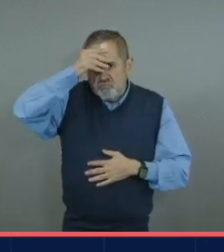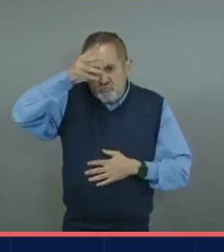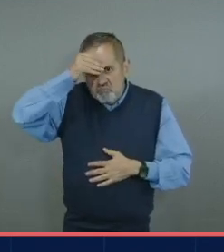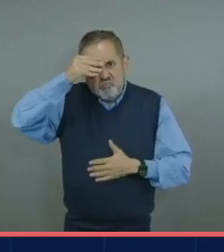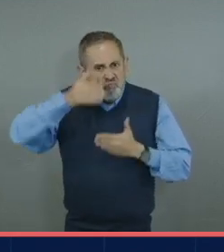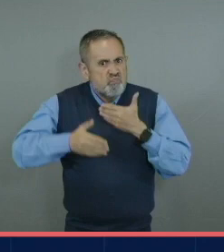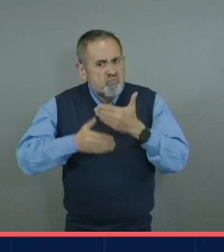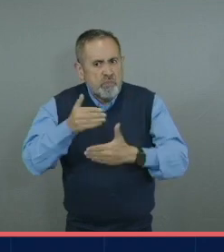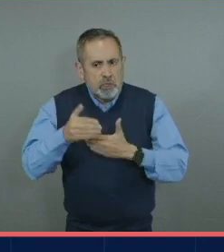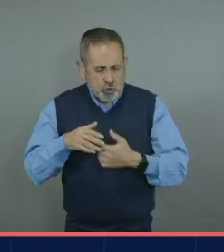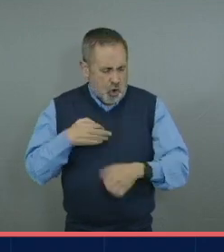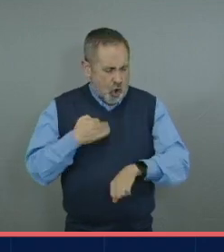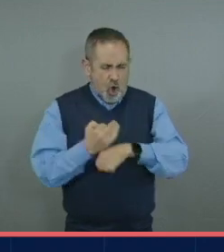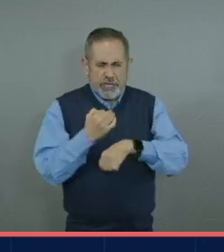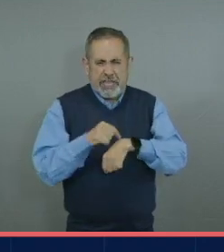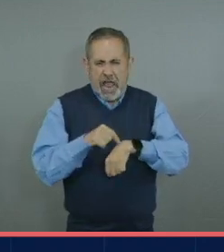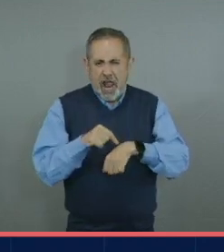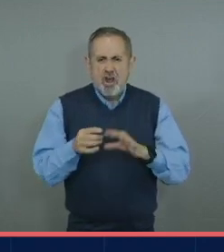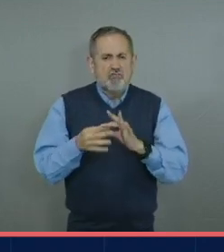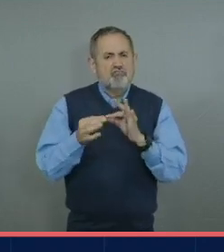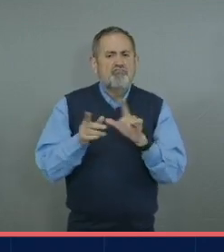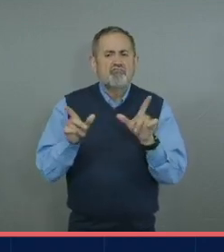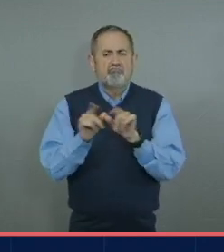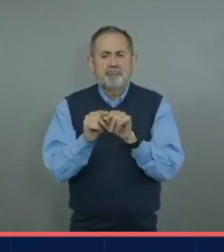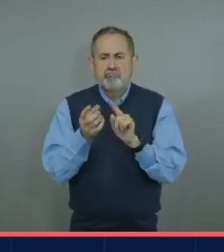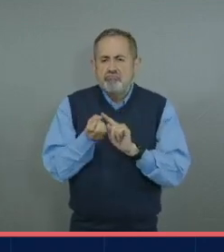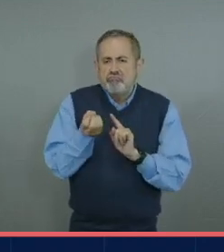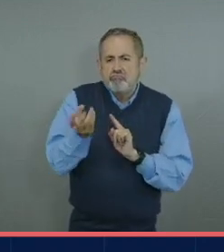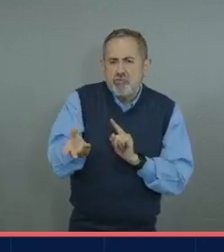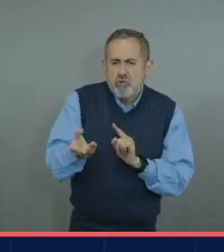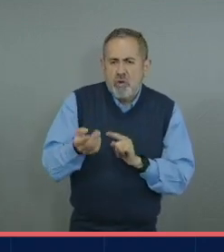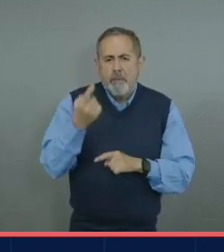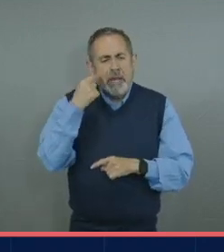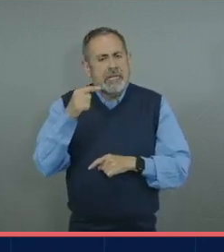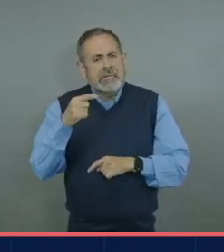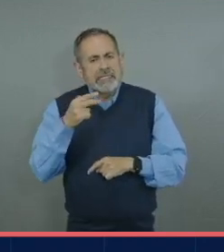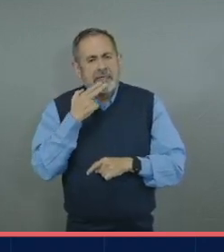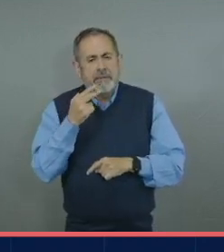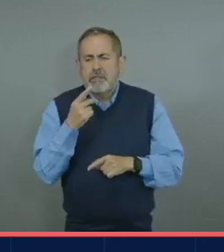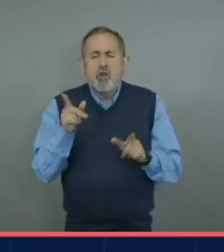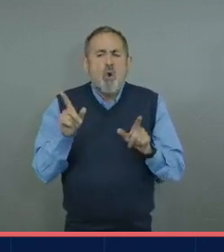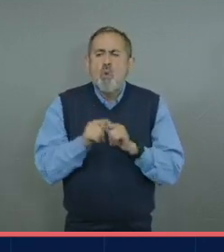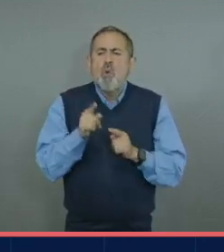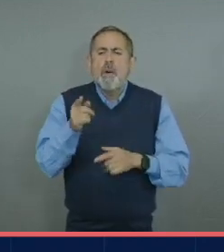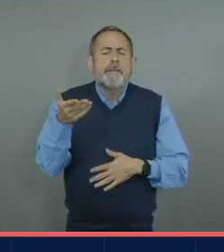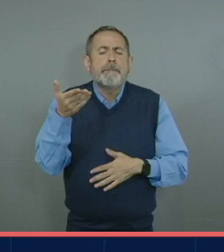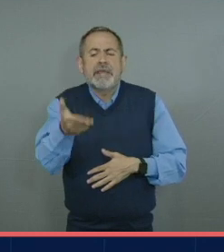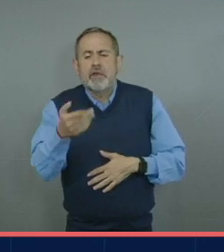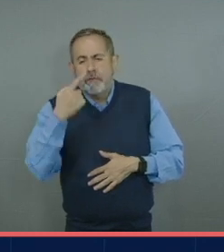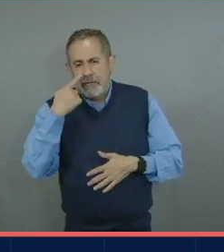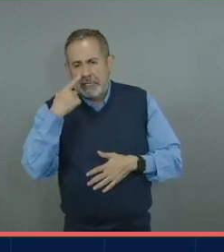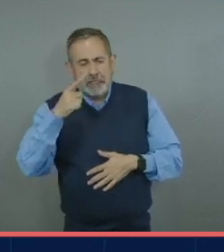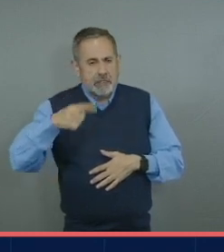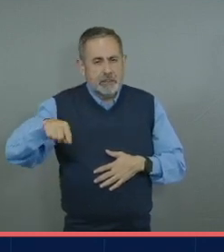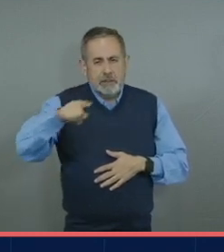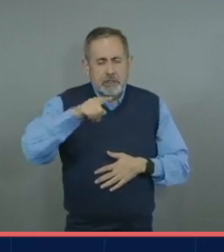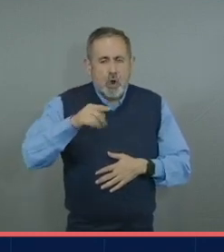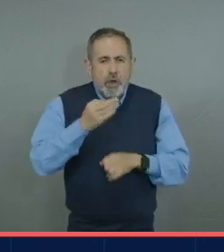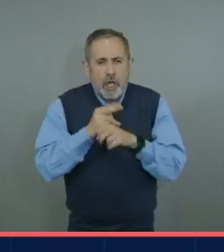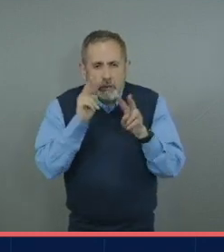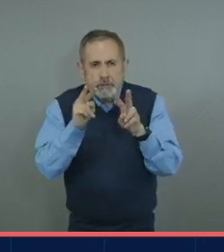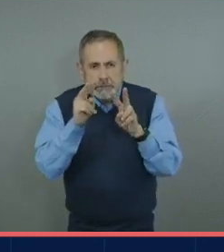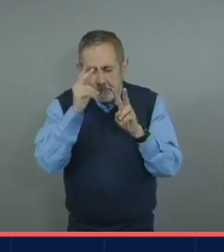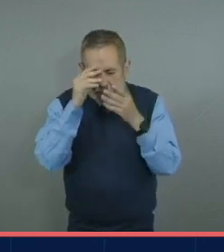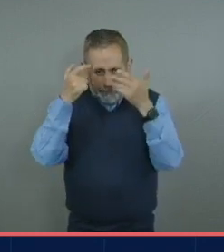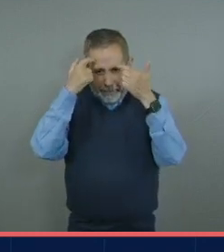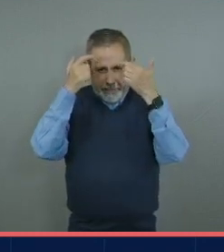en estos minutitos que voy a tener con ustedes, sinceramente es que lo único que les voy a pedir es que se diviertan, que abran